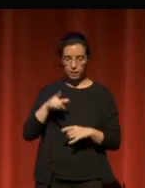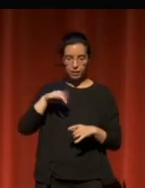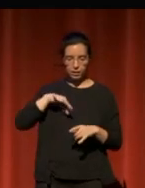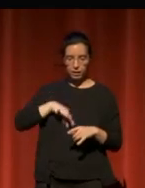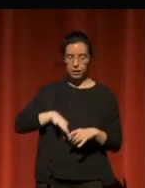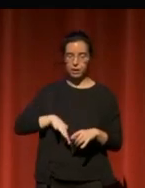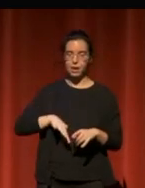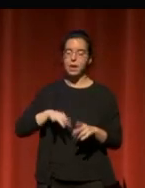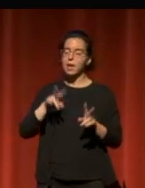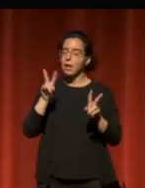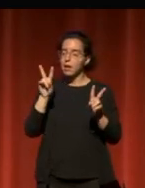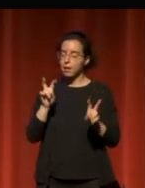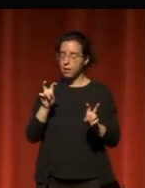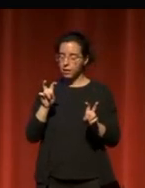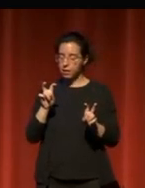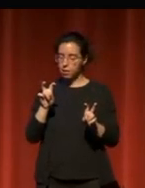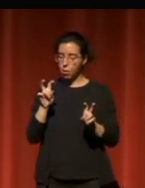Pandora.